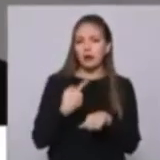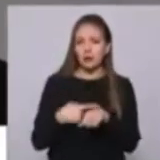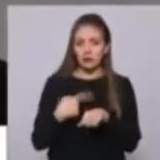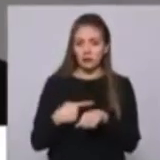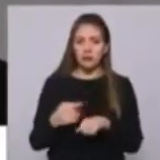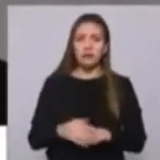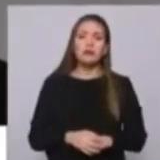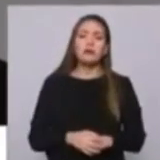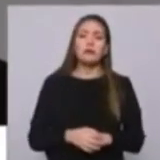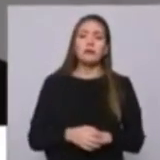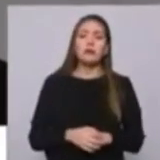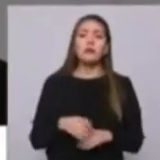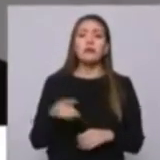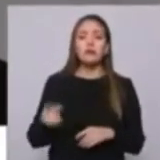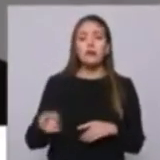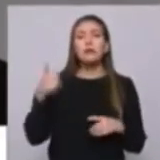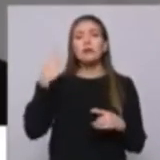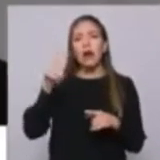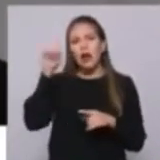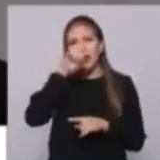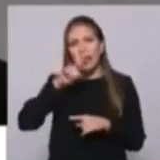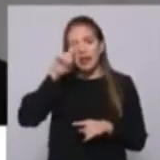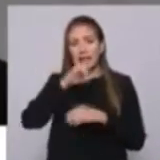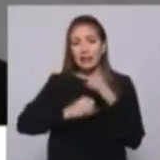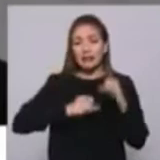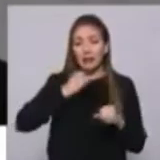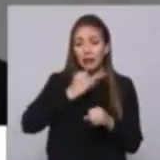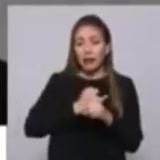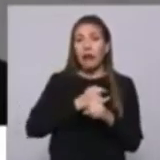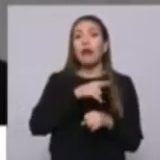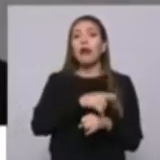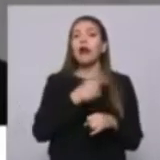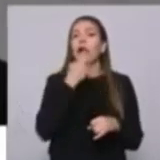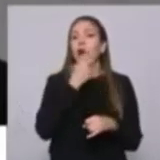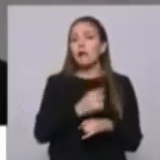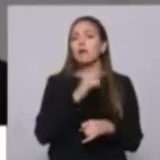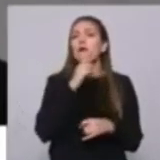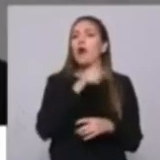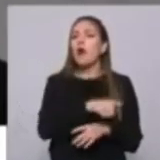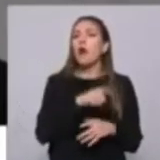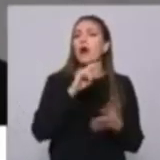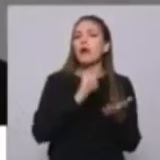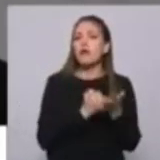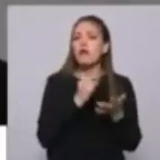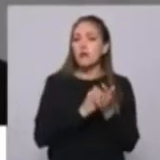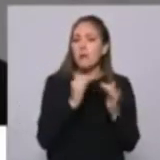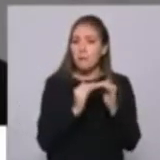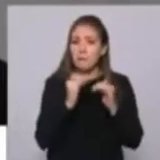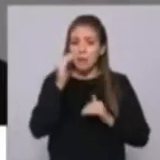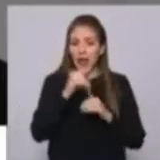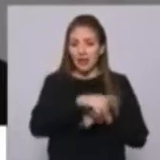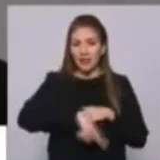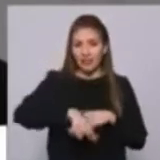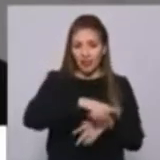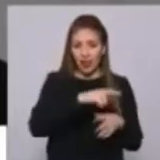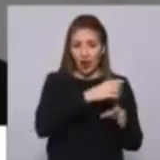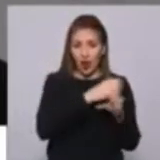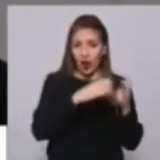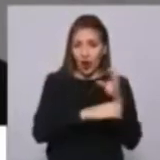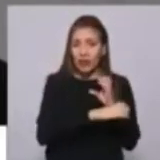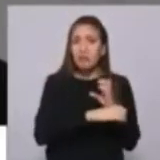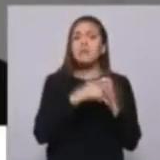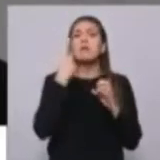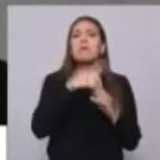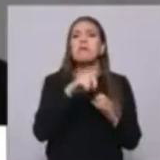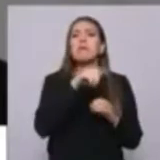recomendaciones internacionales, reduciría el consumo de estos productos y traería una baja en los costos y